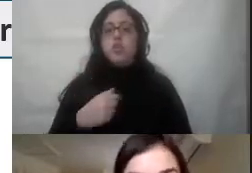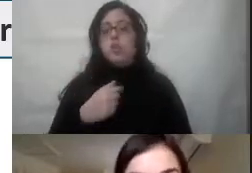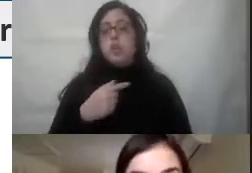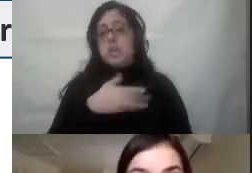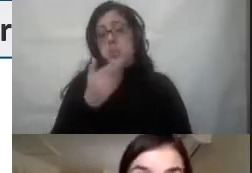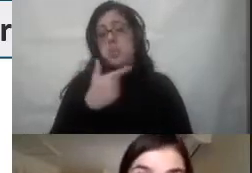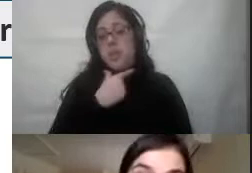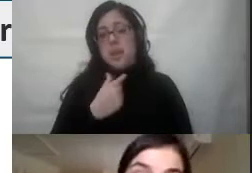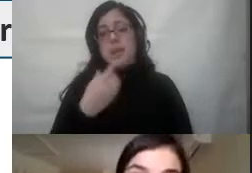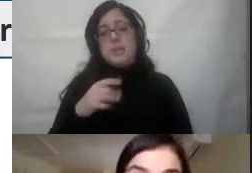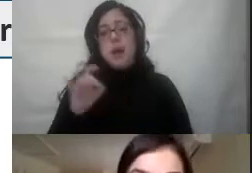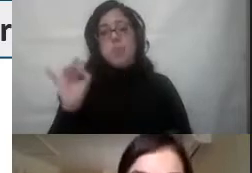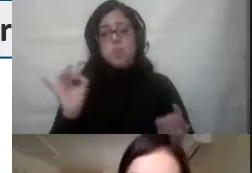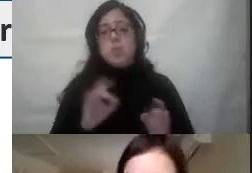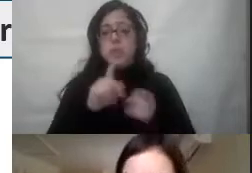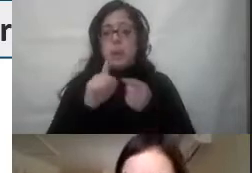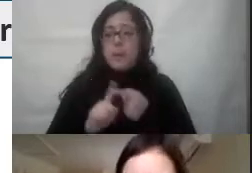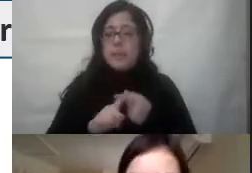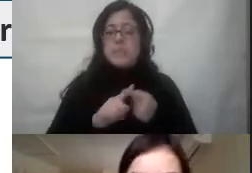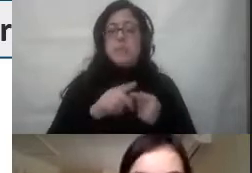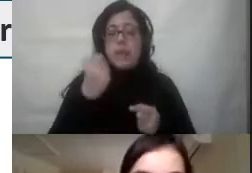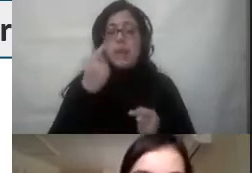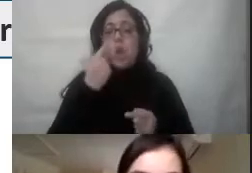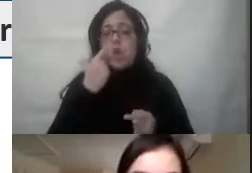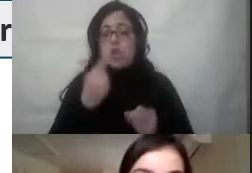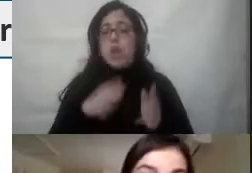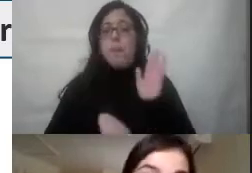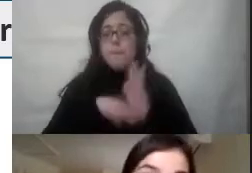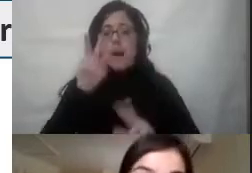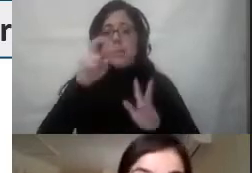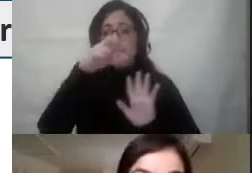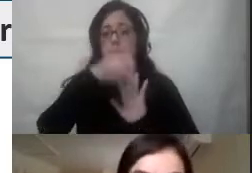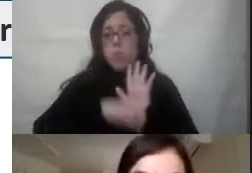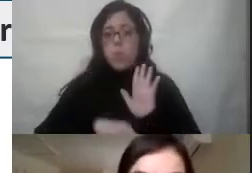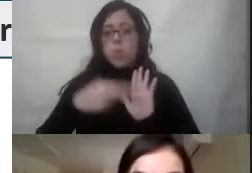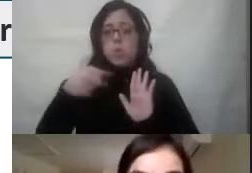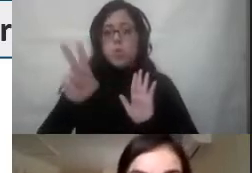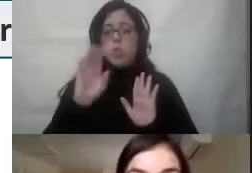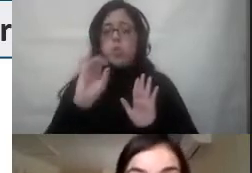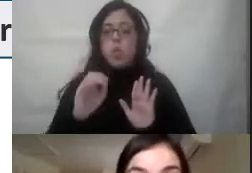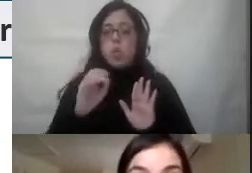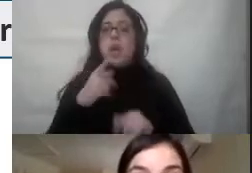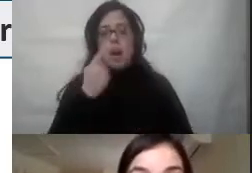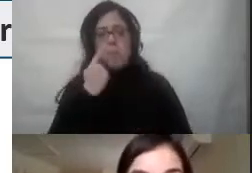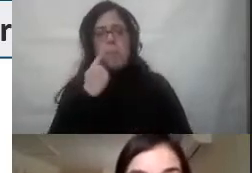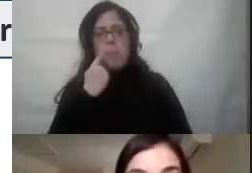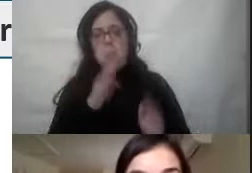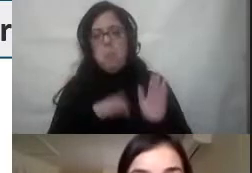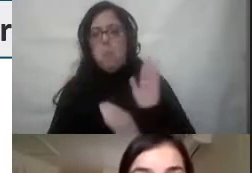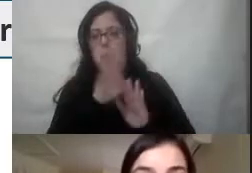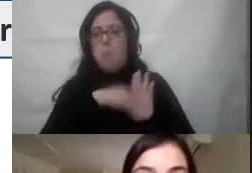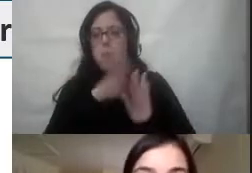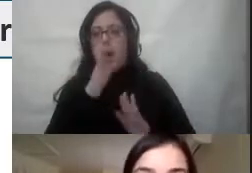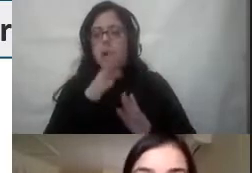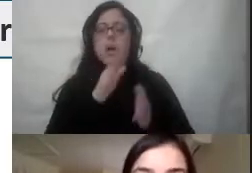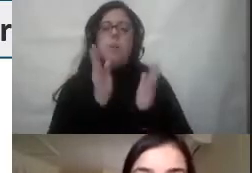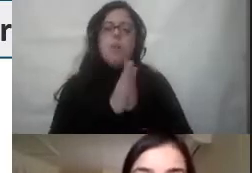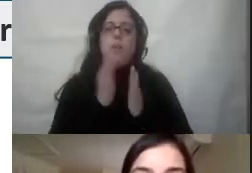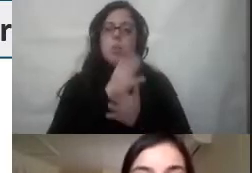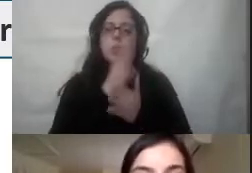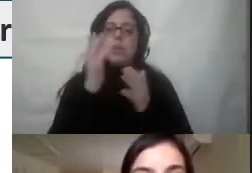más sobre este enfoque y participar de su proyecto, o saber de qué se trata un poco más, por favor, llenen